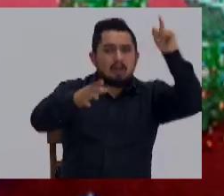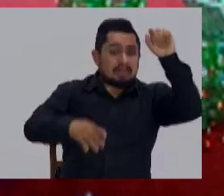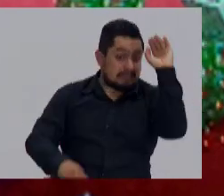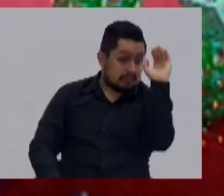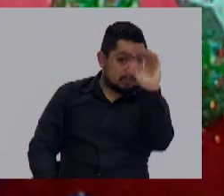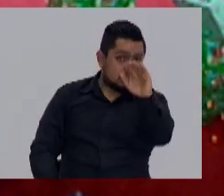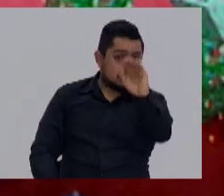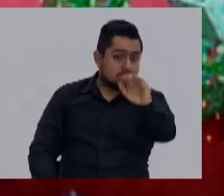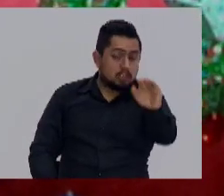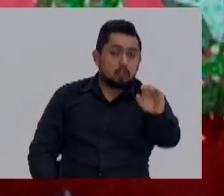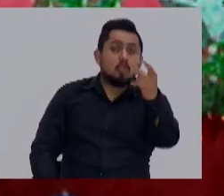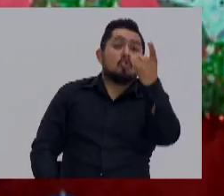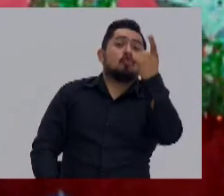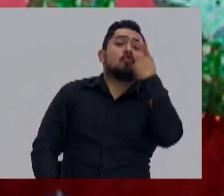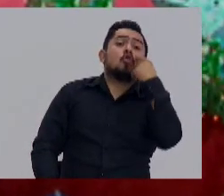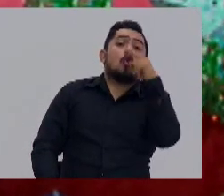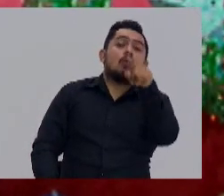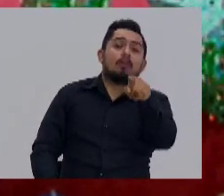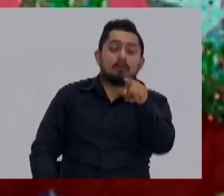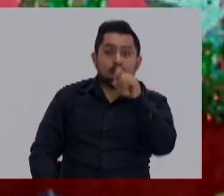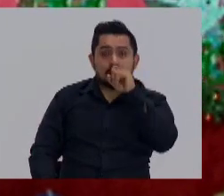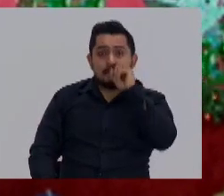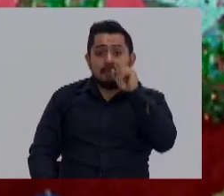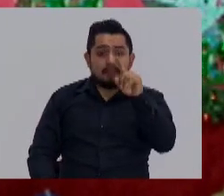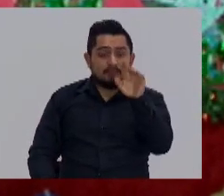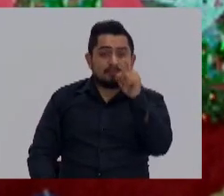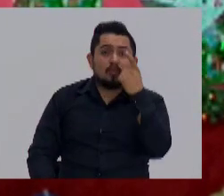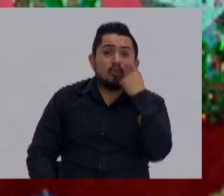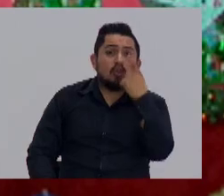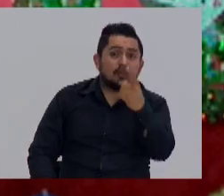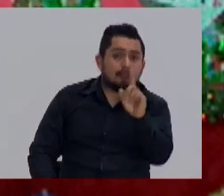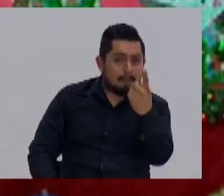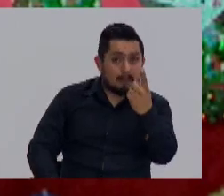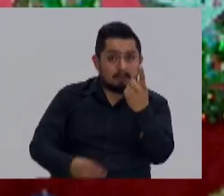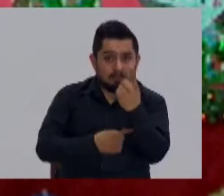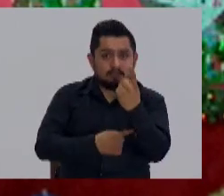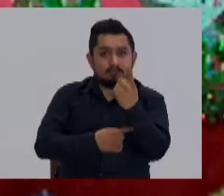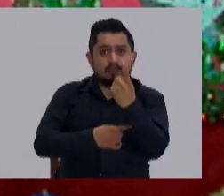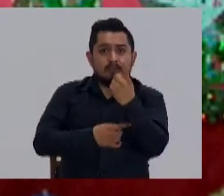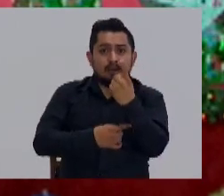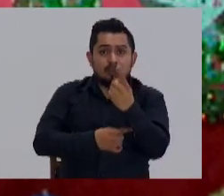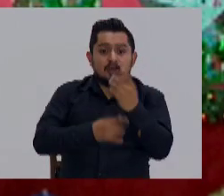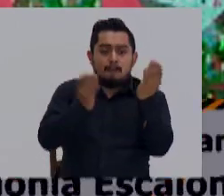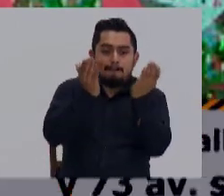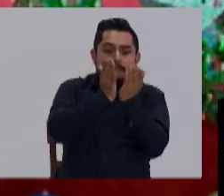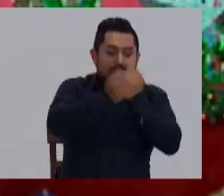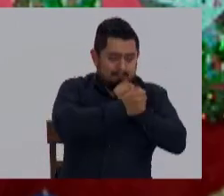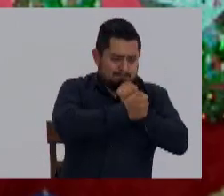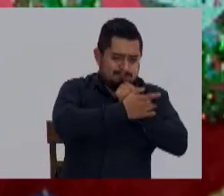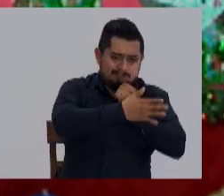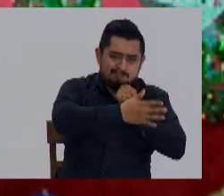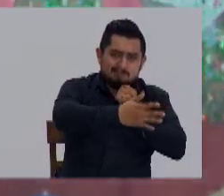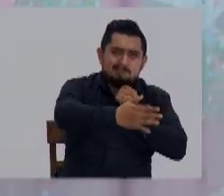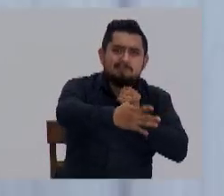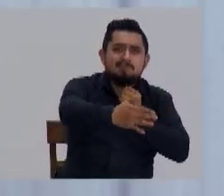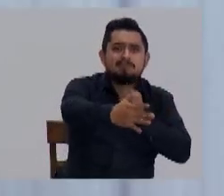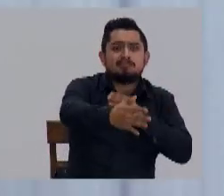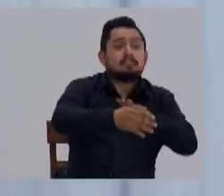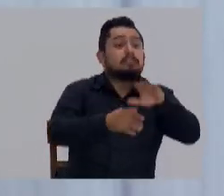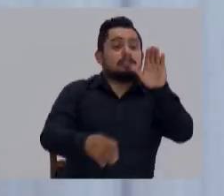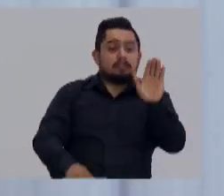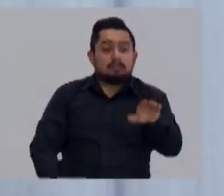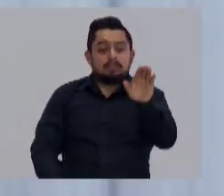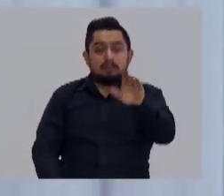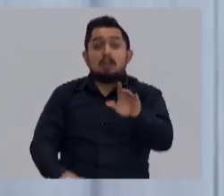dijo: ¿dónde estás tú? El primer llamado. Ahora, Dios a través de toda la Biblia ha hecho diferentes